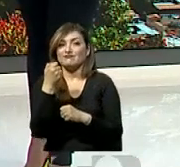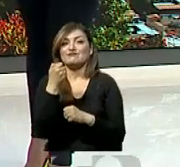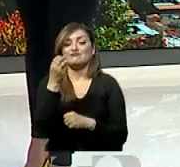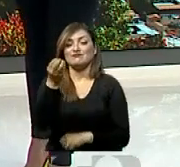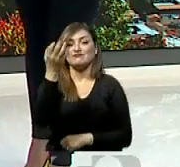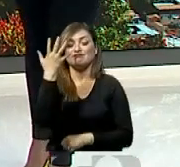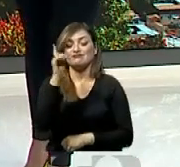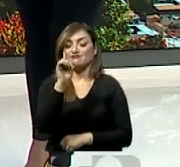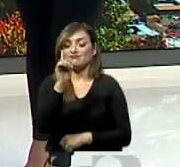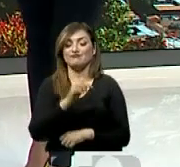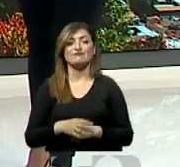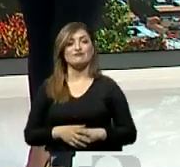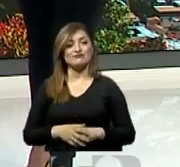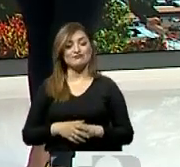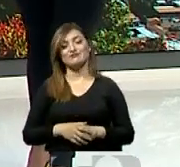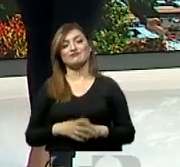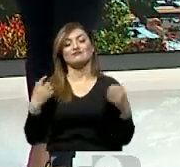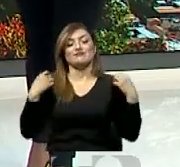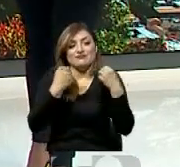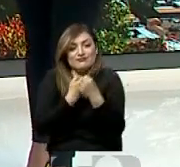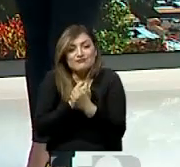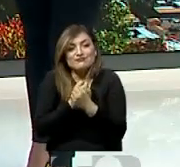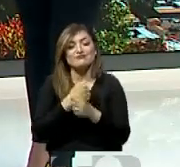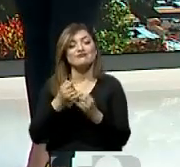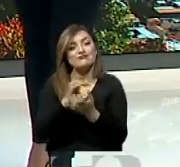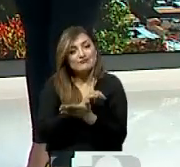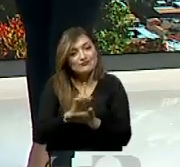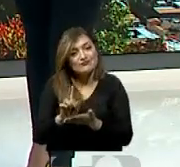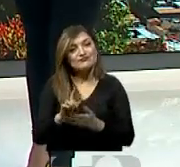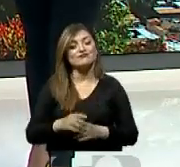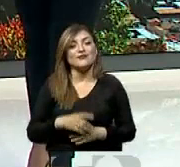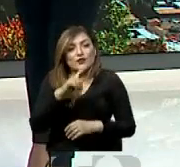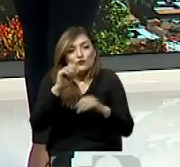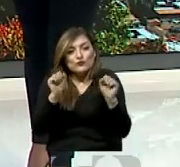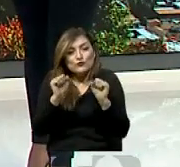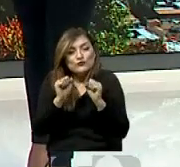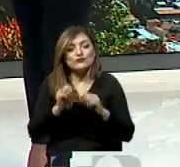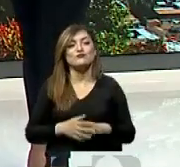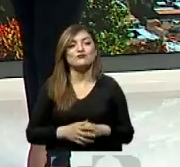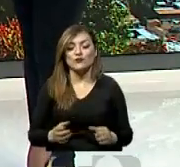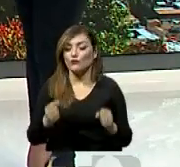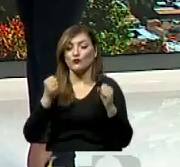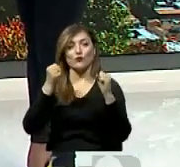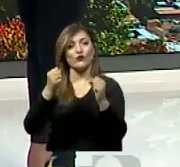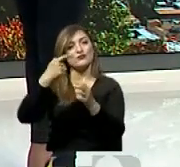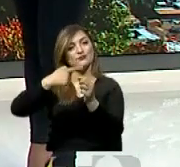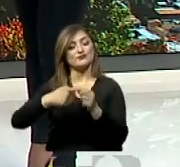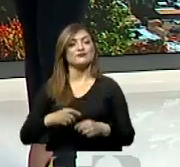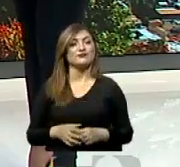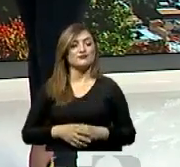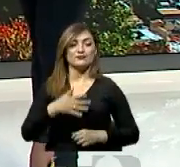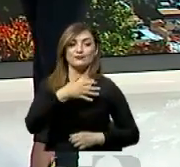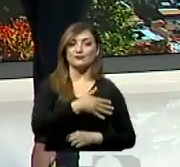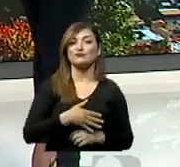vaya a olvidar. Y por supuesto, bien abrigado, las últimas semanas se ha hecho un frío increíble en la capital, así que